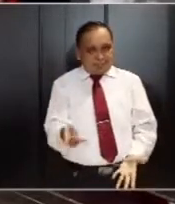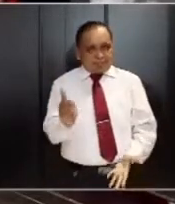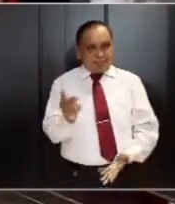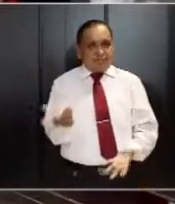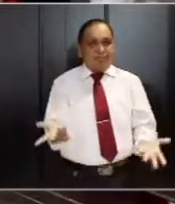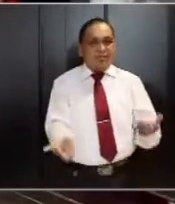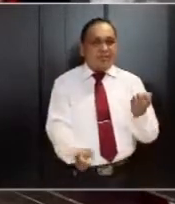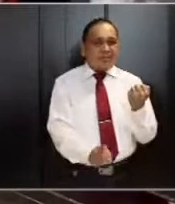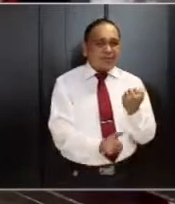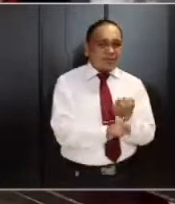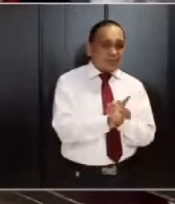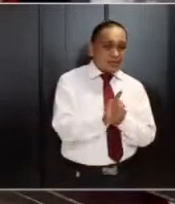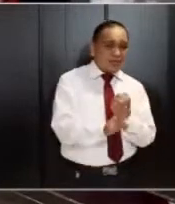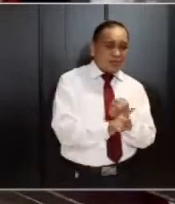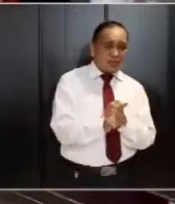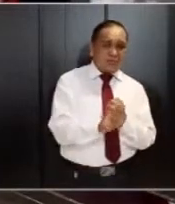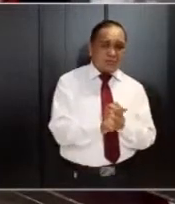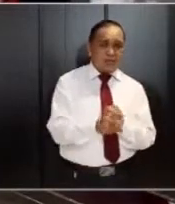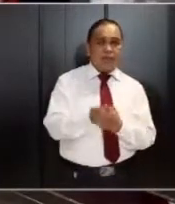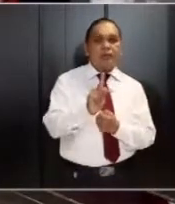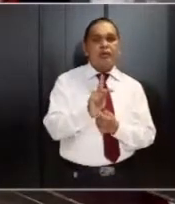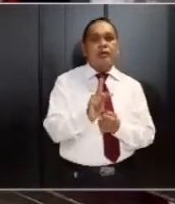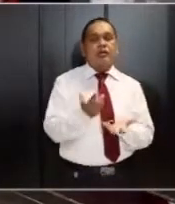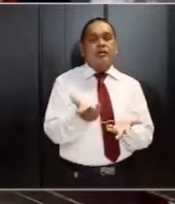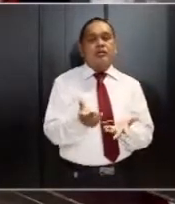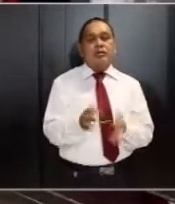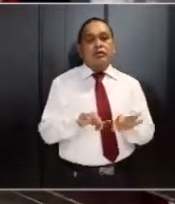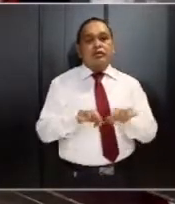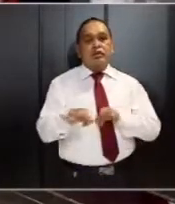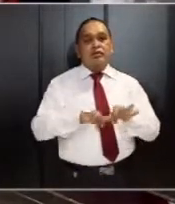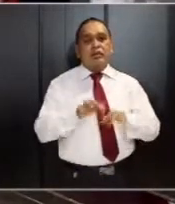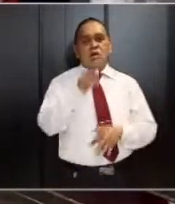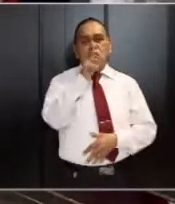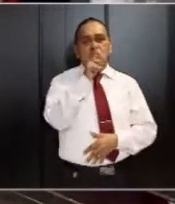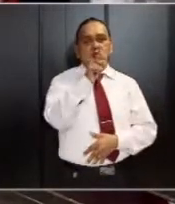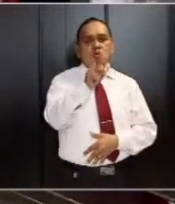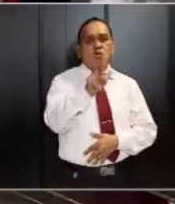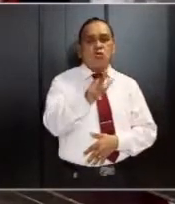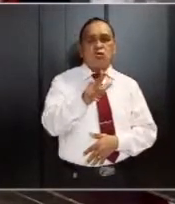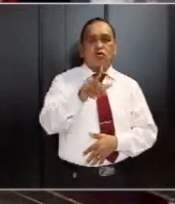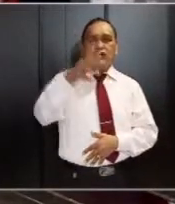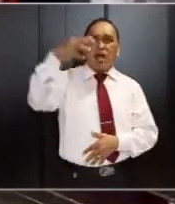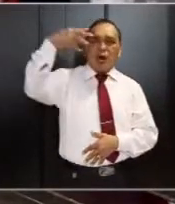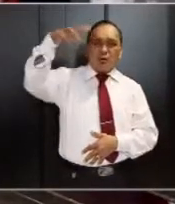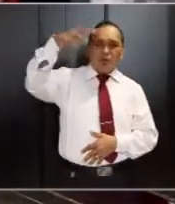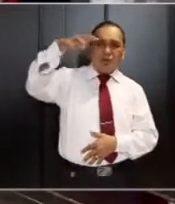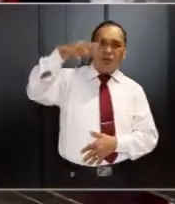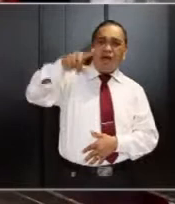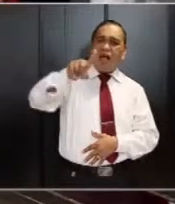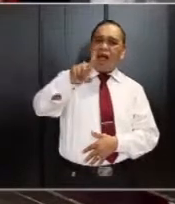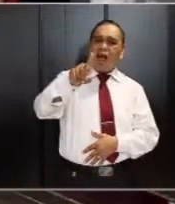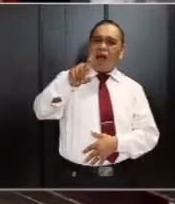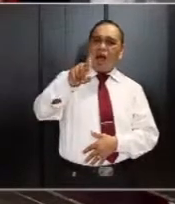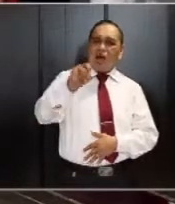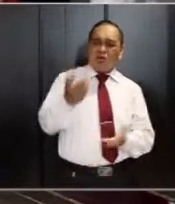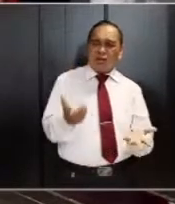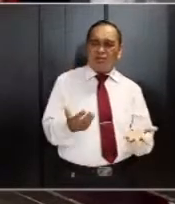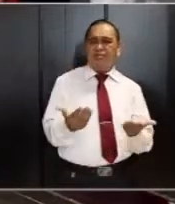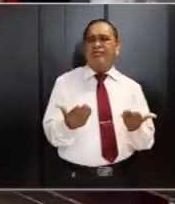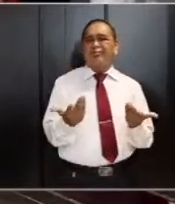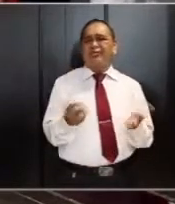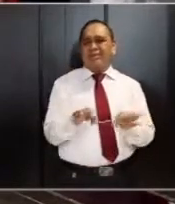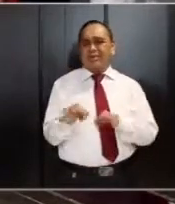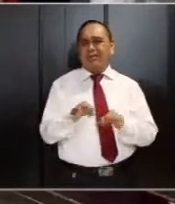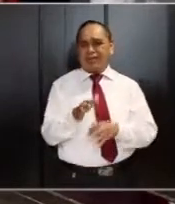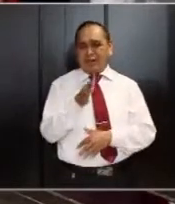puede trabajar en una escuela sin ventilado, sin luz? Claro. Sin luz, sin agua. Hay que atenderlas de inmediato.